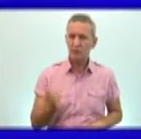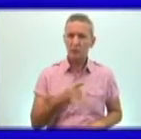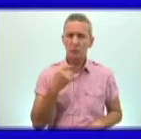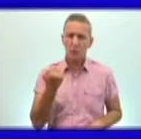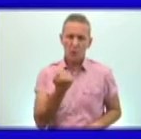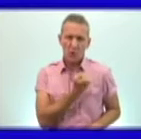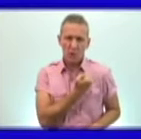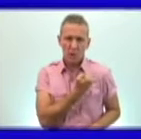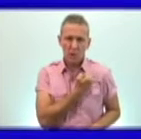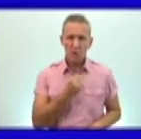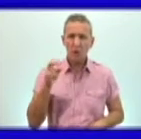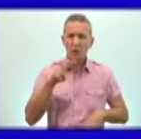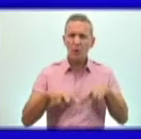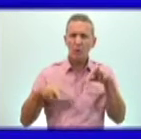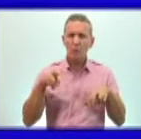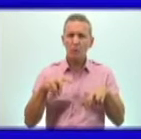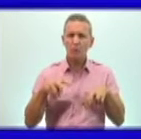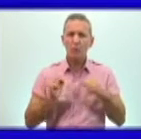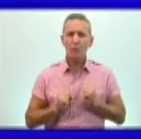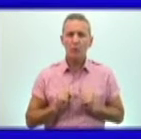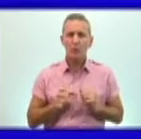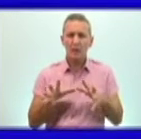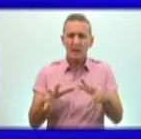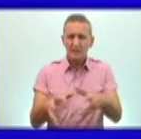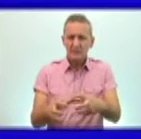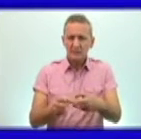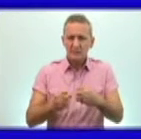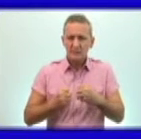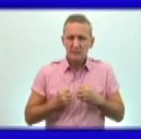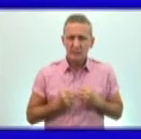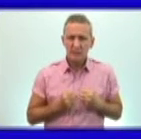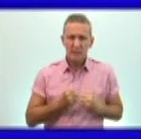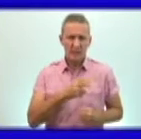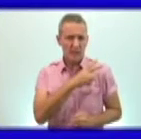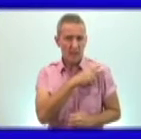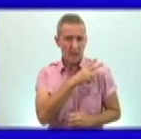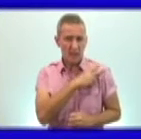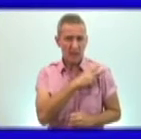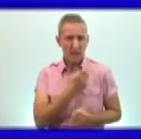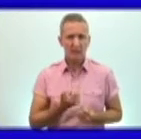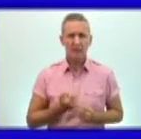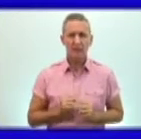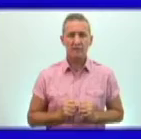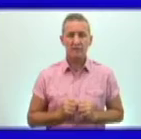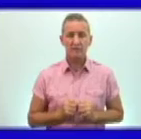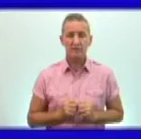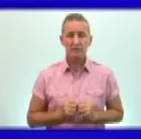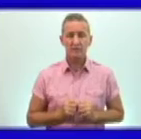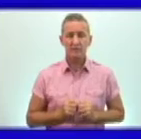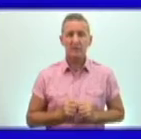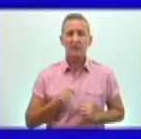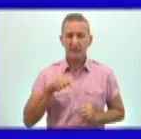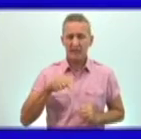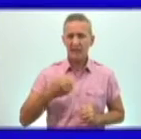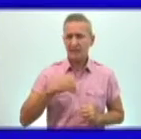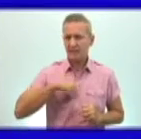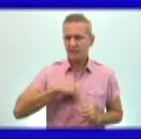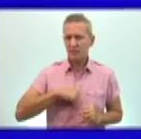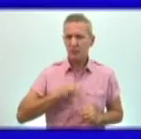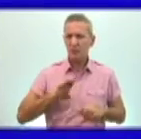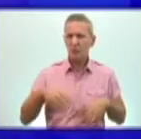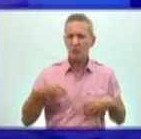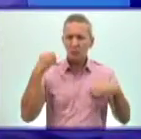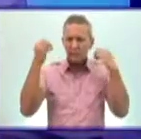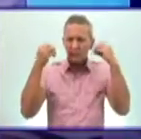general buscando rescatar el cuerpo de su leal jefe. Es decir, en este sentido, cómo la razón